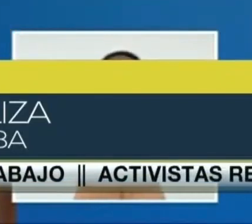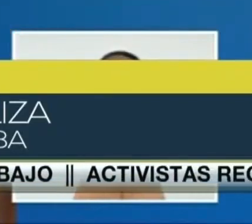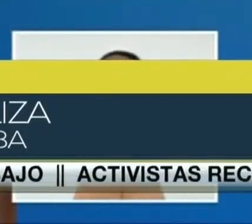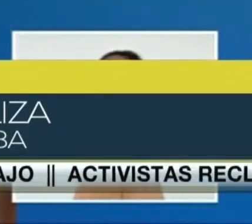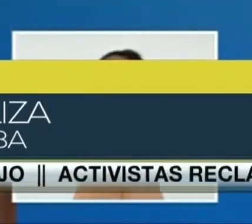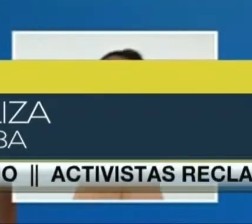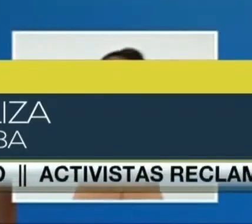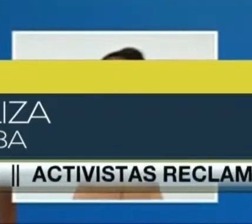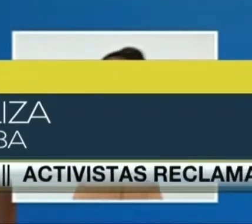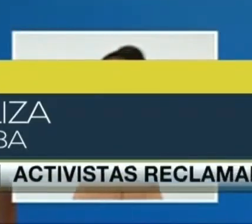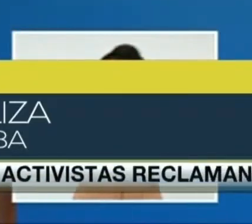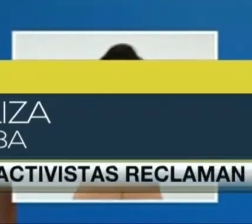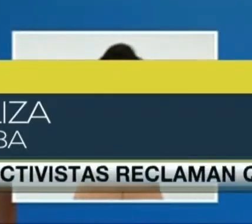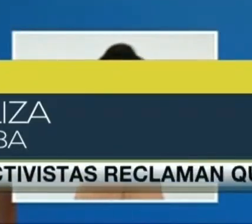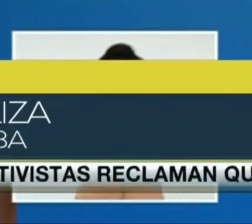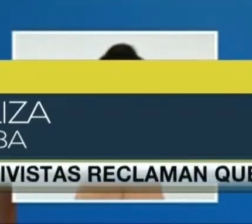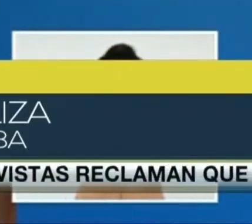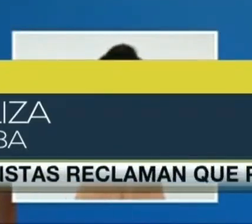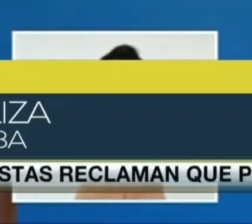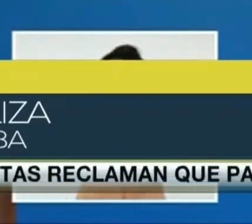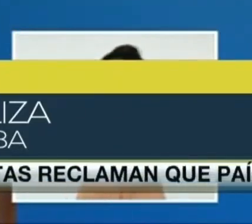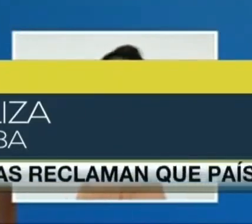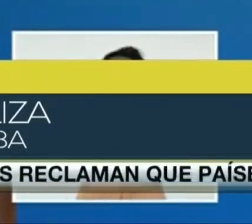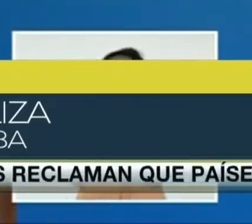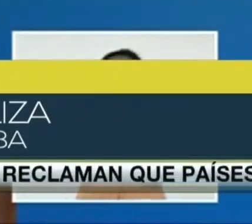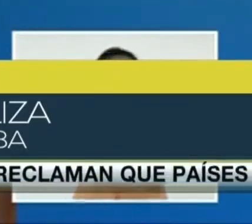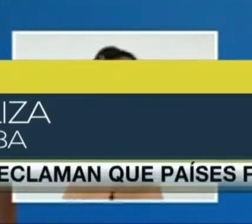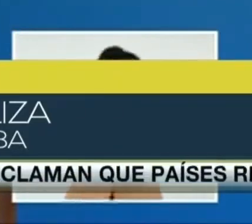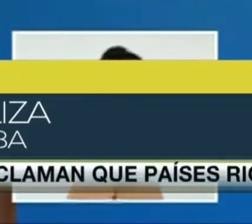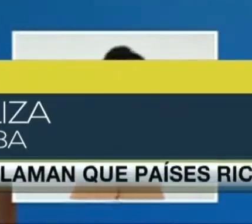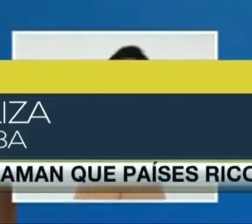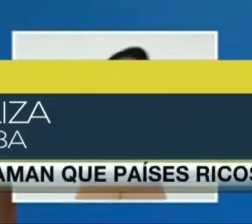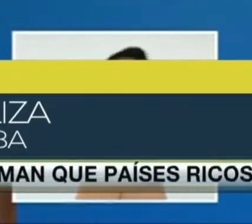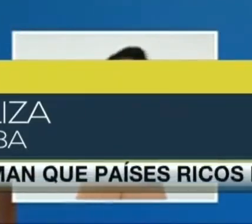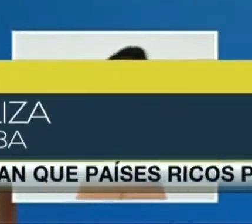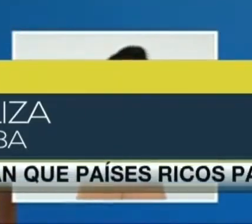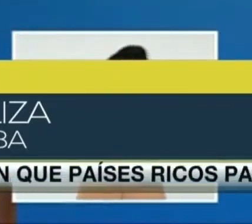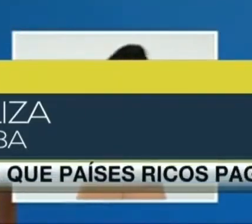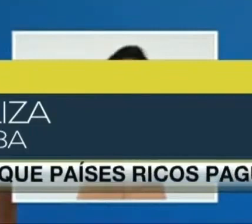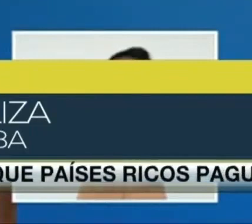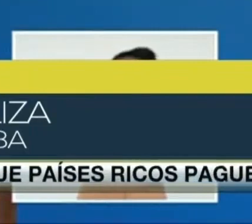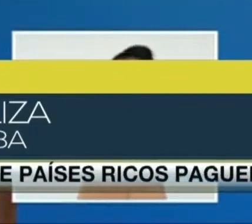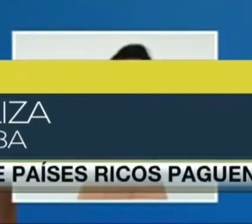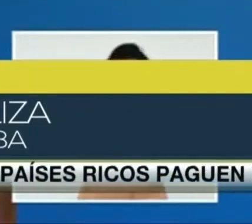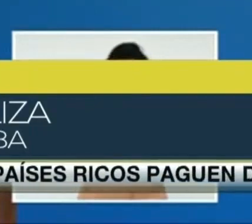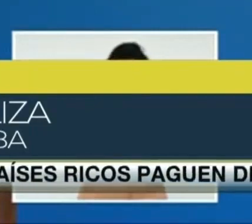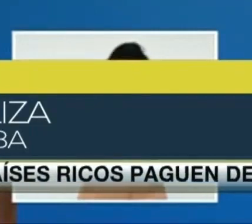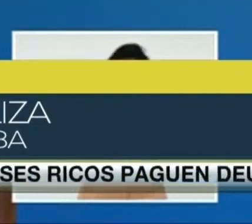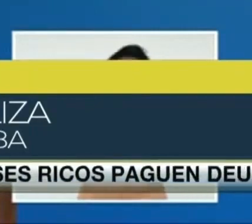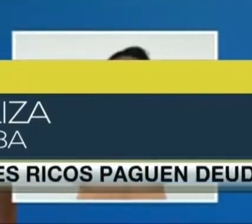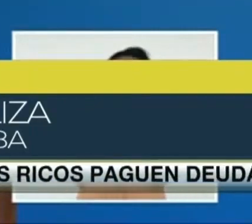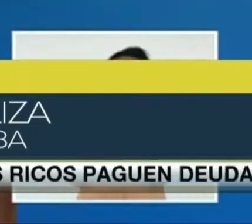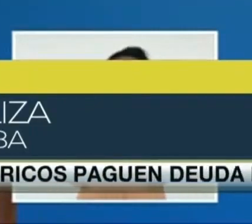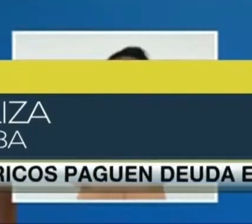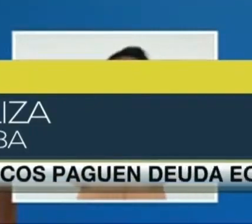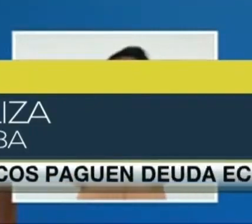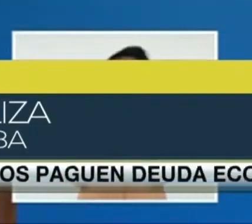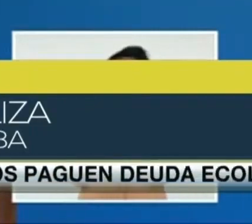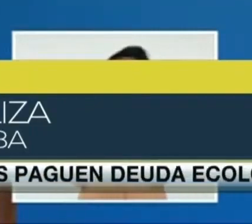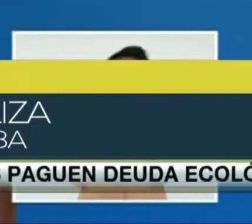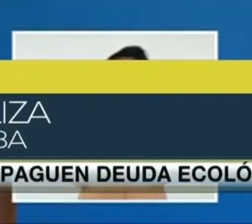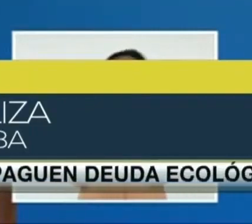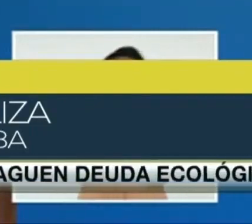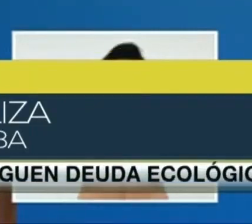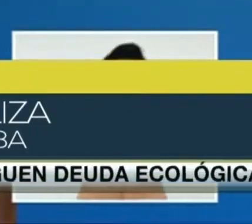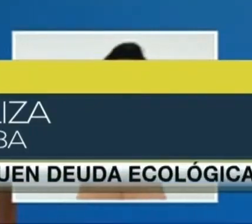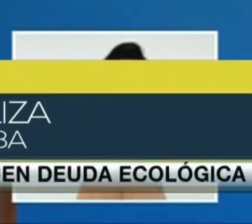de factores, desde el bloqueo recrudecido brutalmente y durante la pandemia por el gobierno